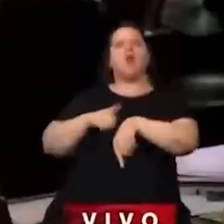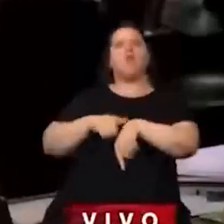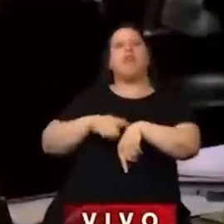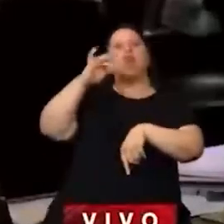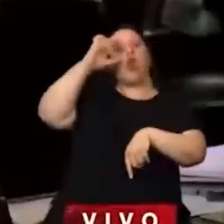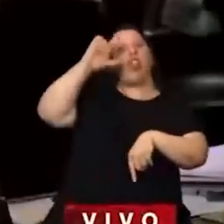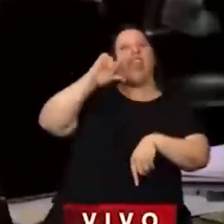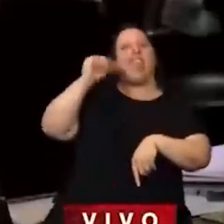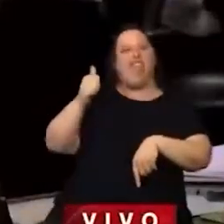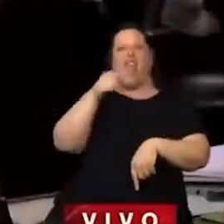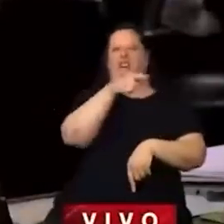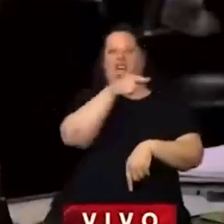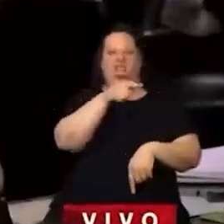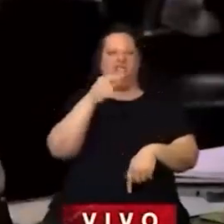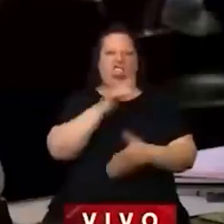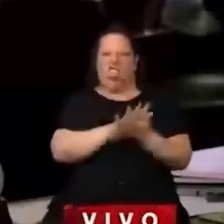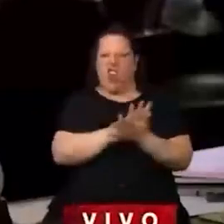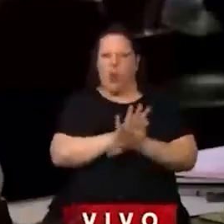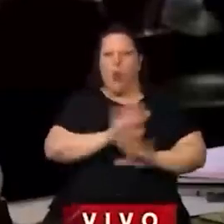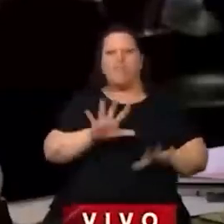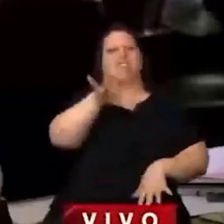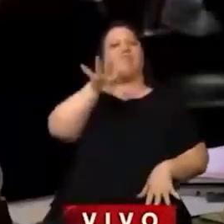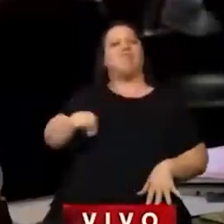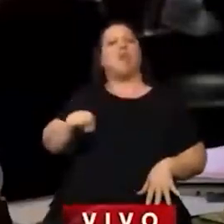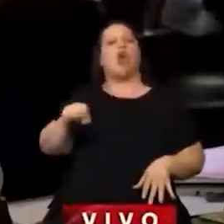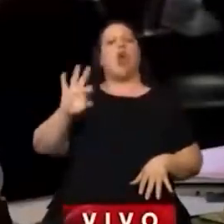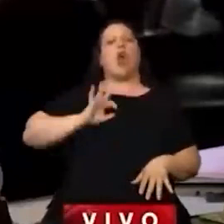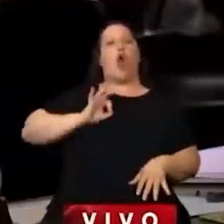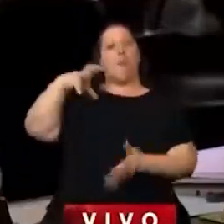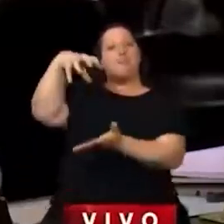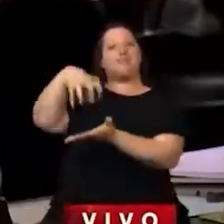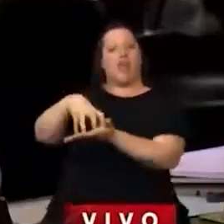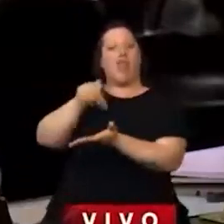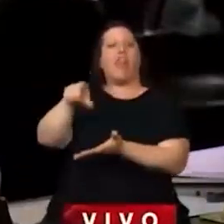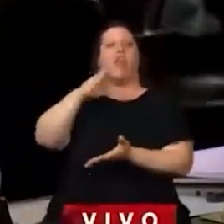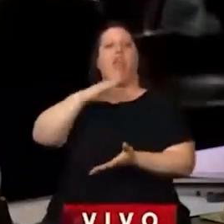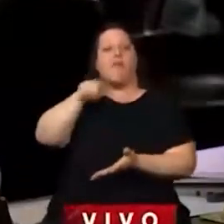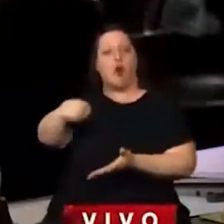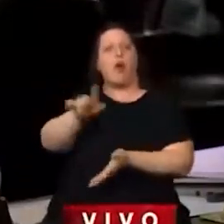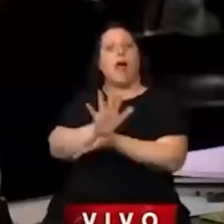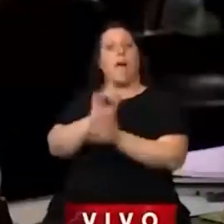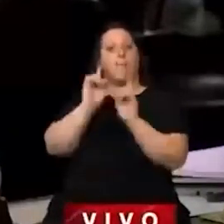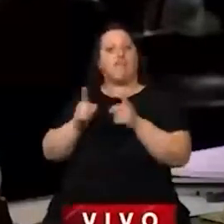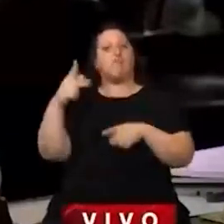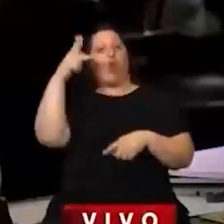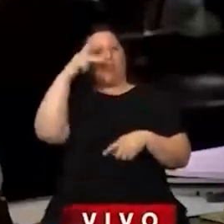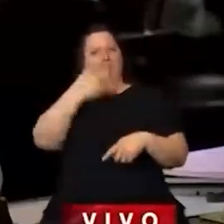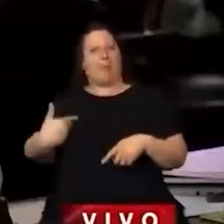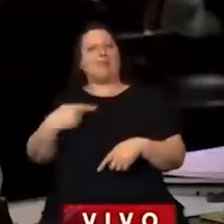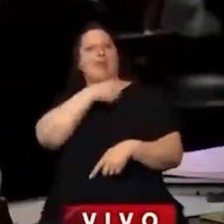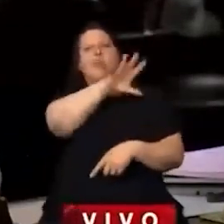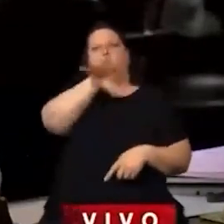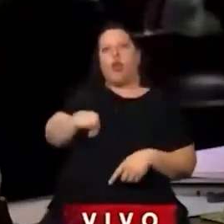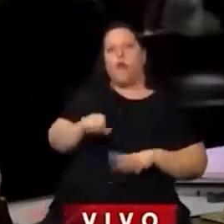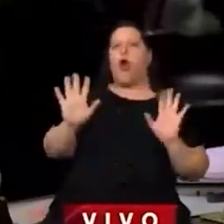Lía tomó la comisaría de La Boca al principio del gobierno Néstor Kirchner, Eve Bonafini se refirió a los